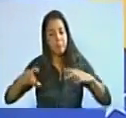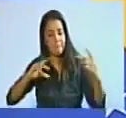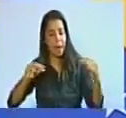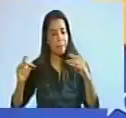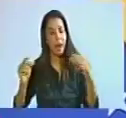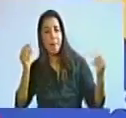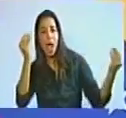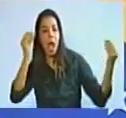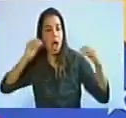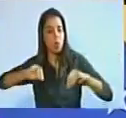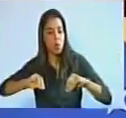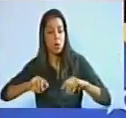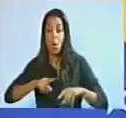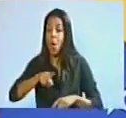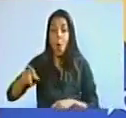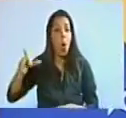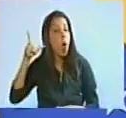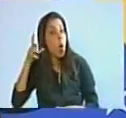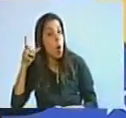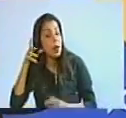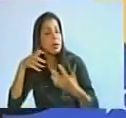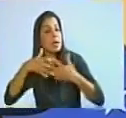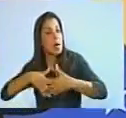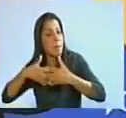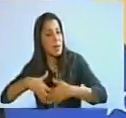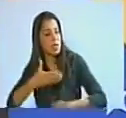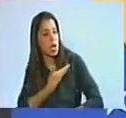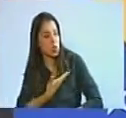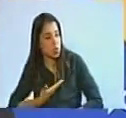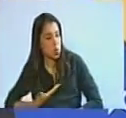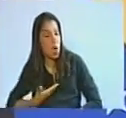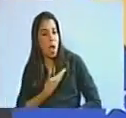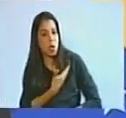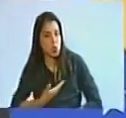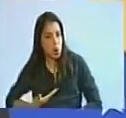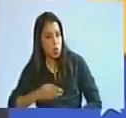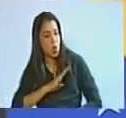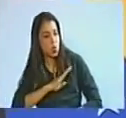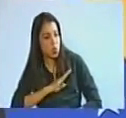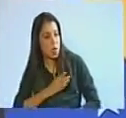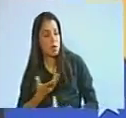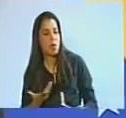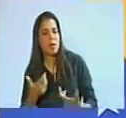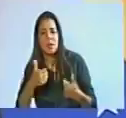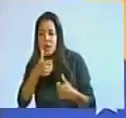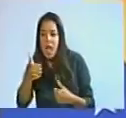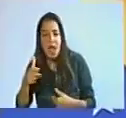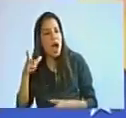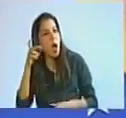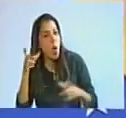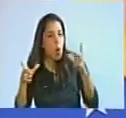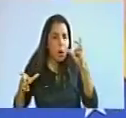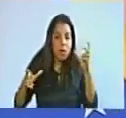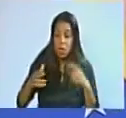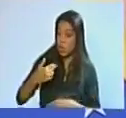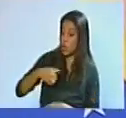ver los argumentos que ellos tienen. Y nosotros, los argumentos que tenemos nosotros.